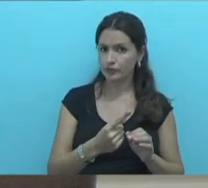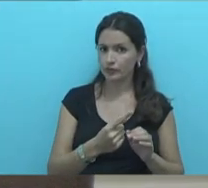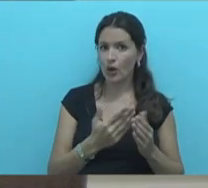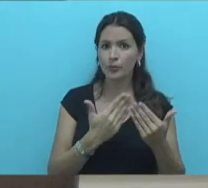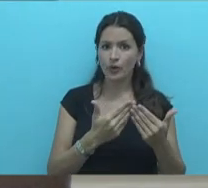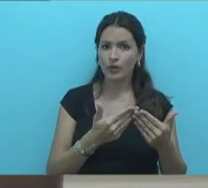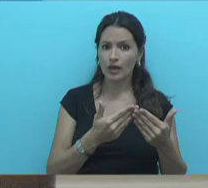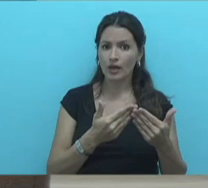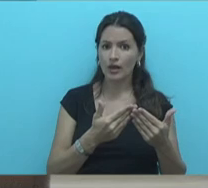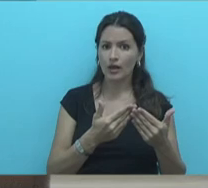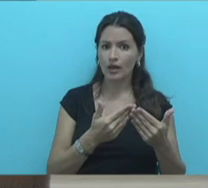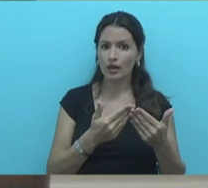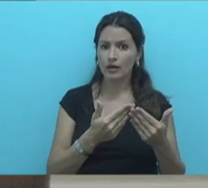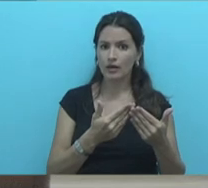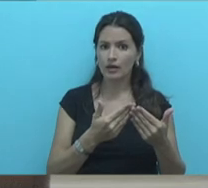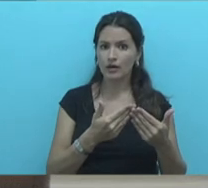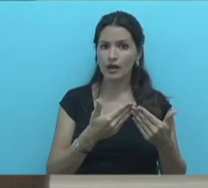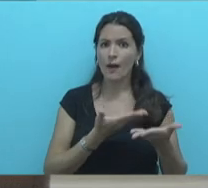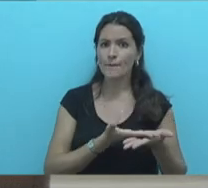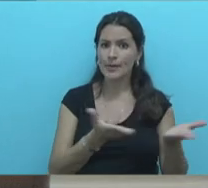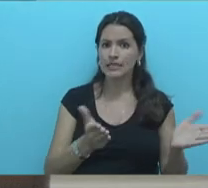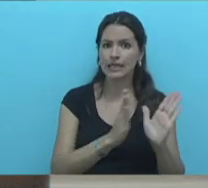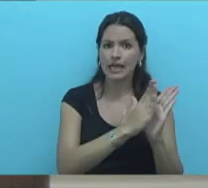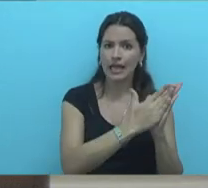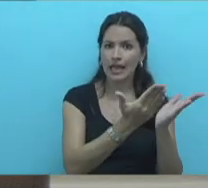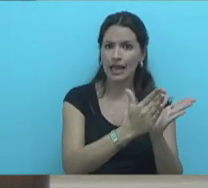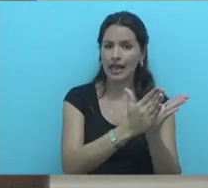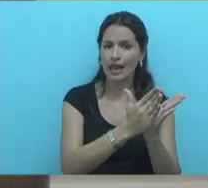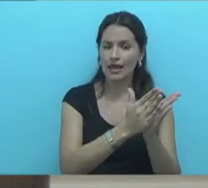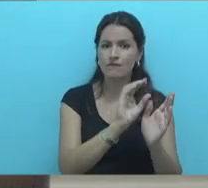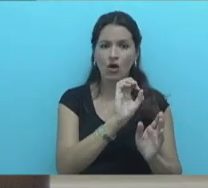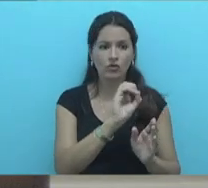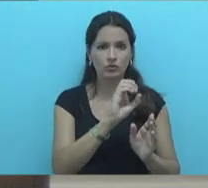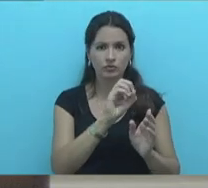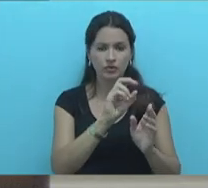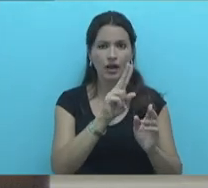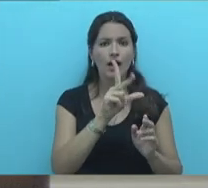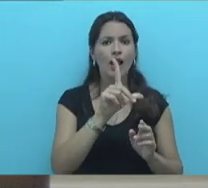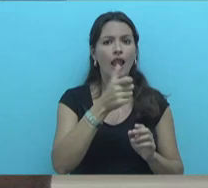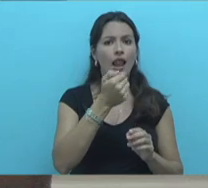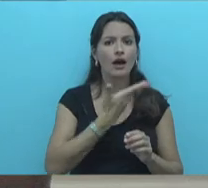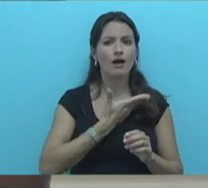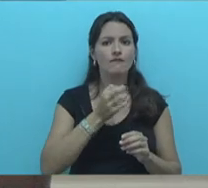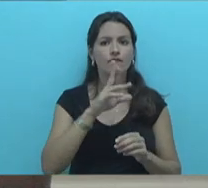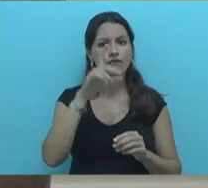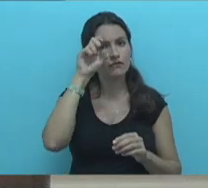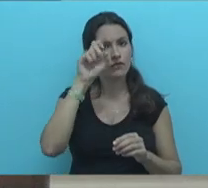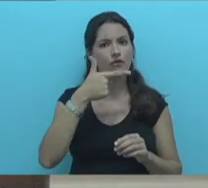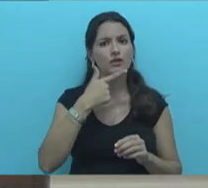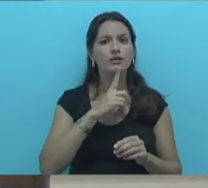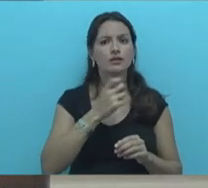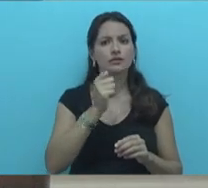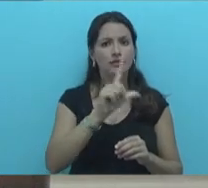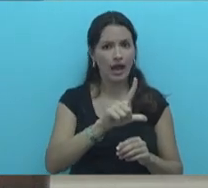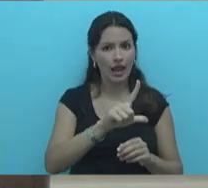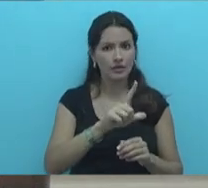en la legislatura el libro La Forestal, a 100 años de las grandes huelgas, explotación y saqueo de una historia que continúa, cuyos